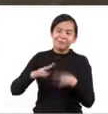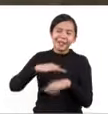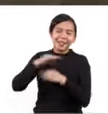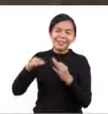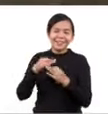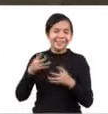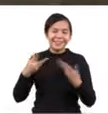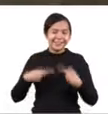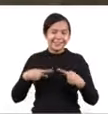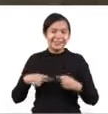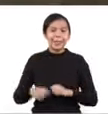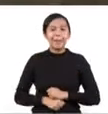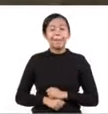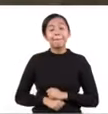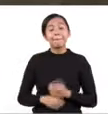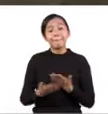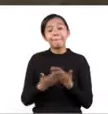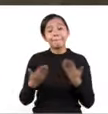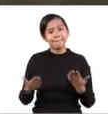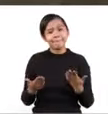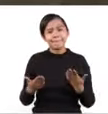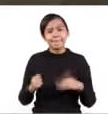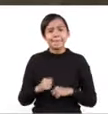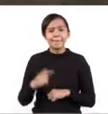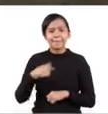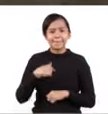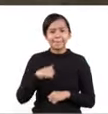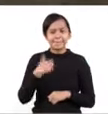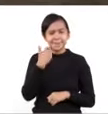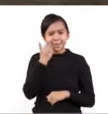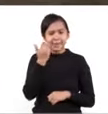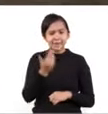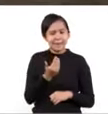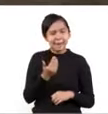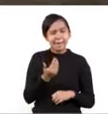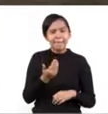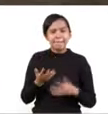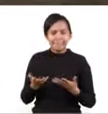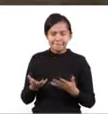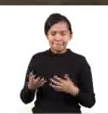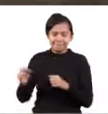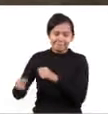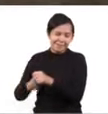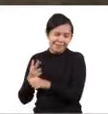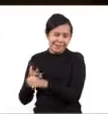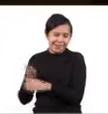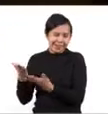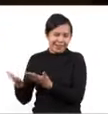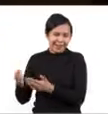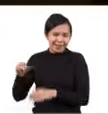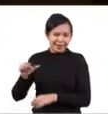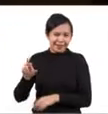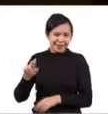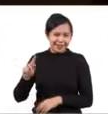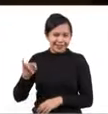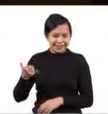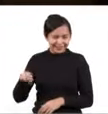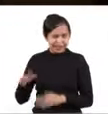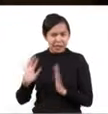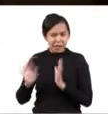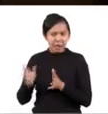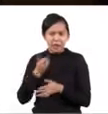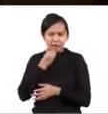en particular, además de la intervención de nuestro secretario de Gobierno, Martí Batres, darle un